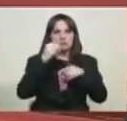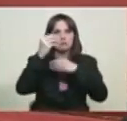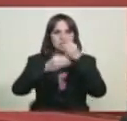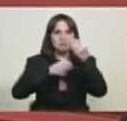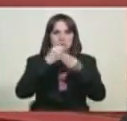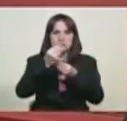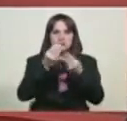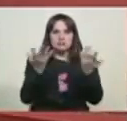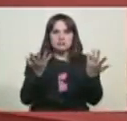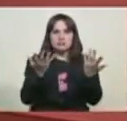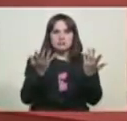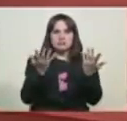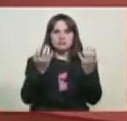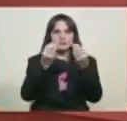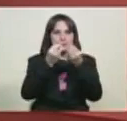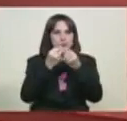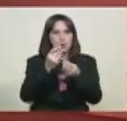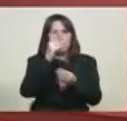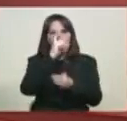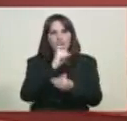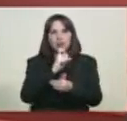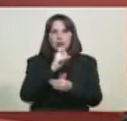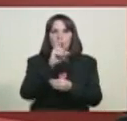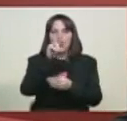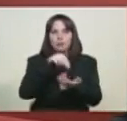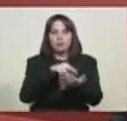la desestabilización del año 2002.